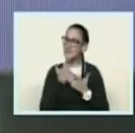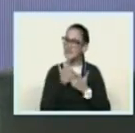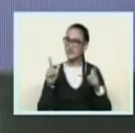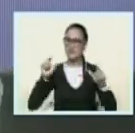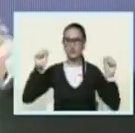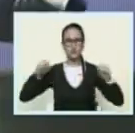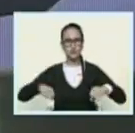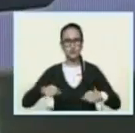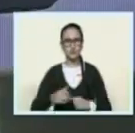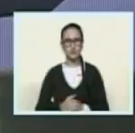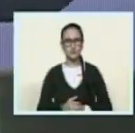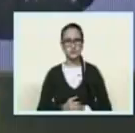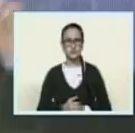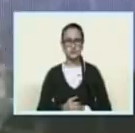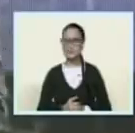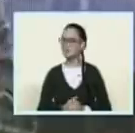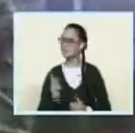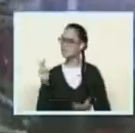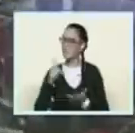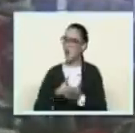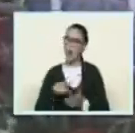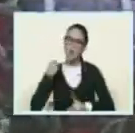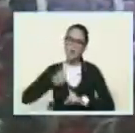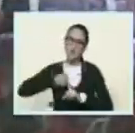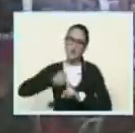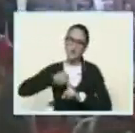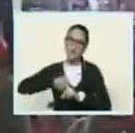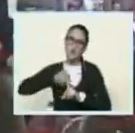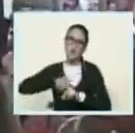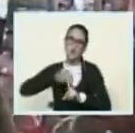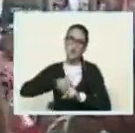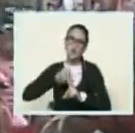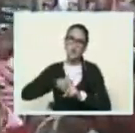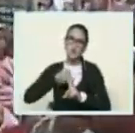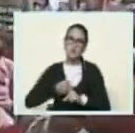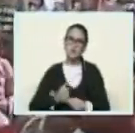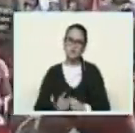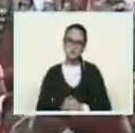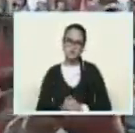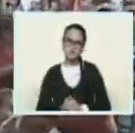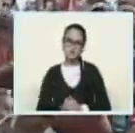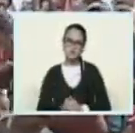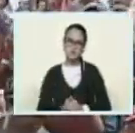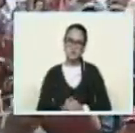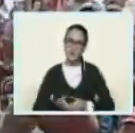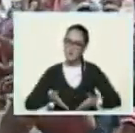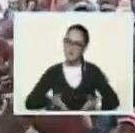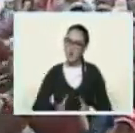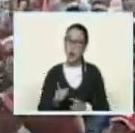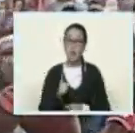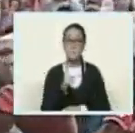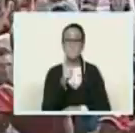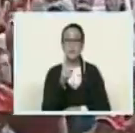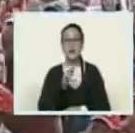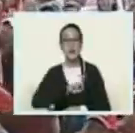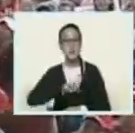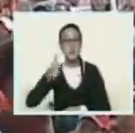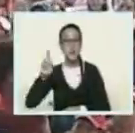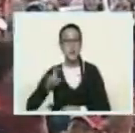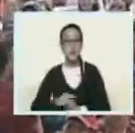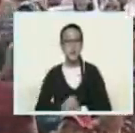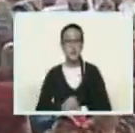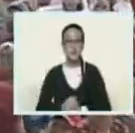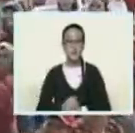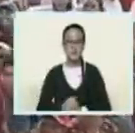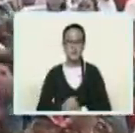libertad y de ir a luchar por ella. Y nació la Primera República con el